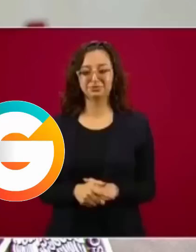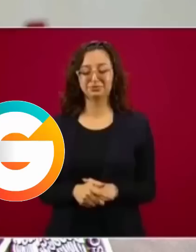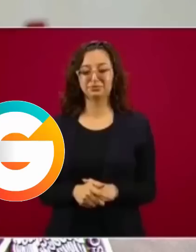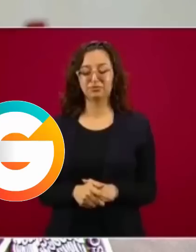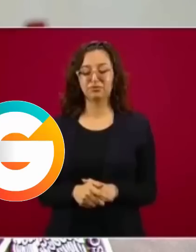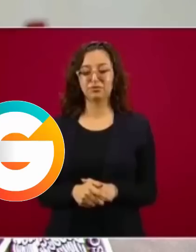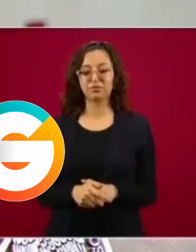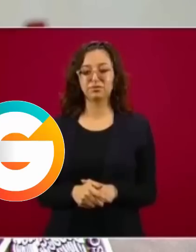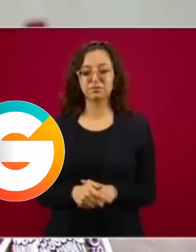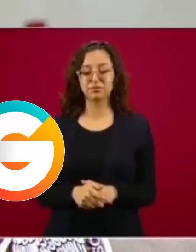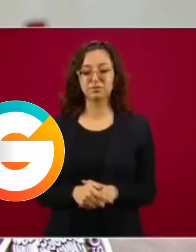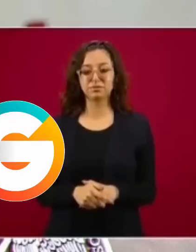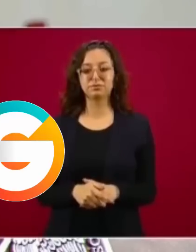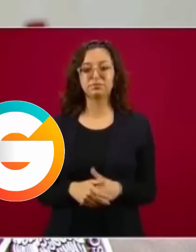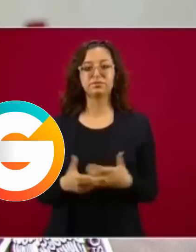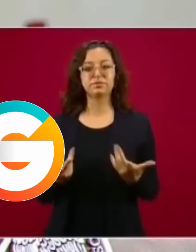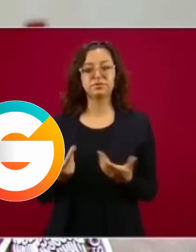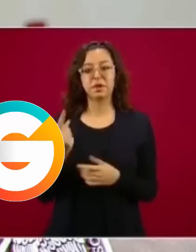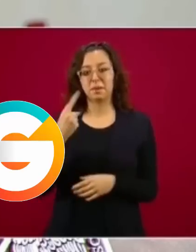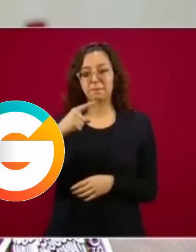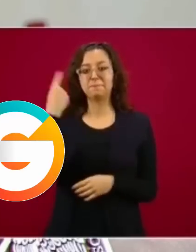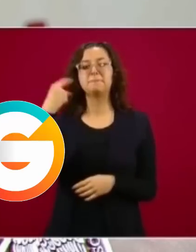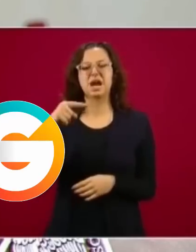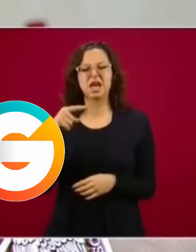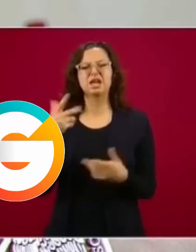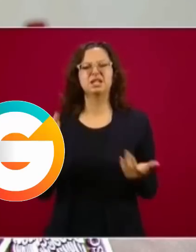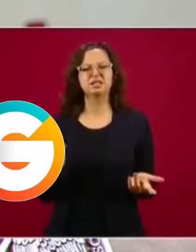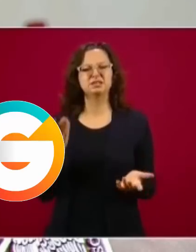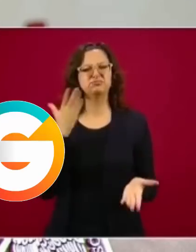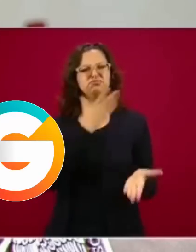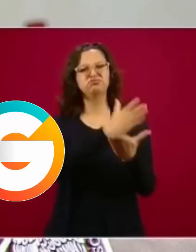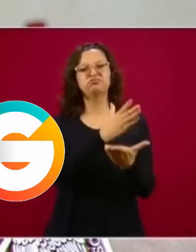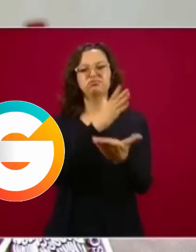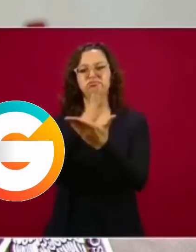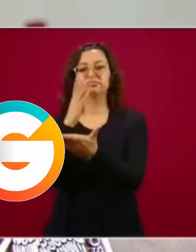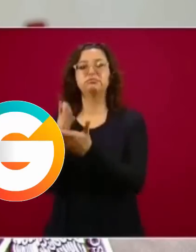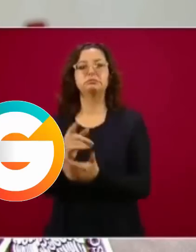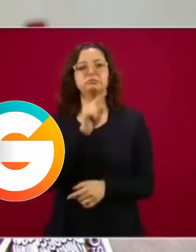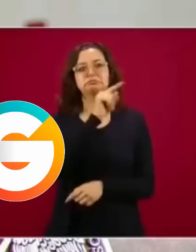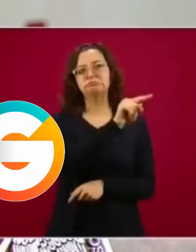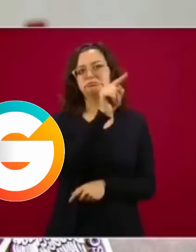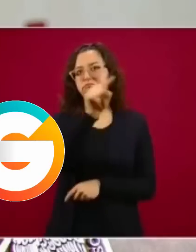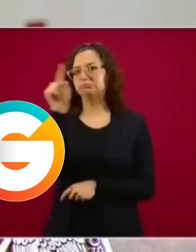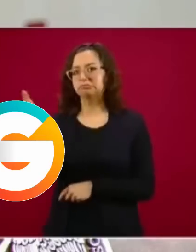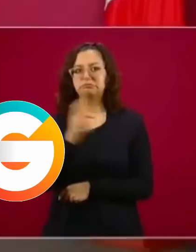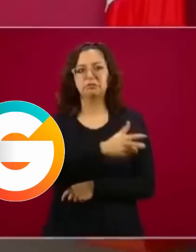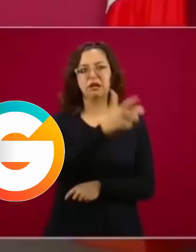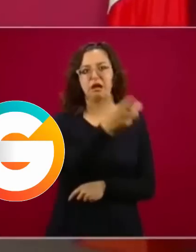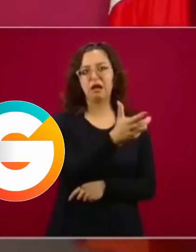respaldar todas las acciones que se están llevando a cabo